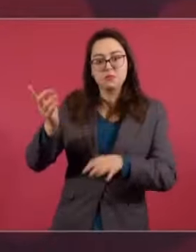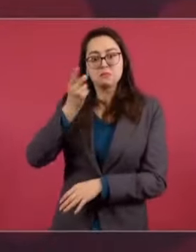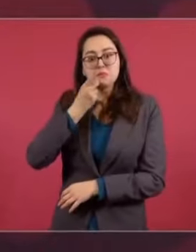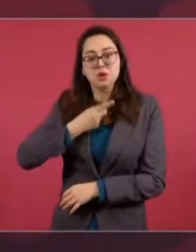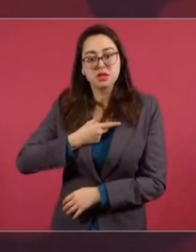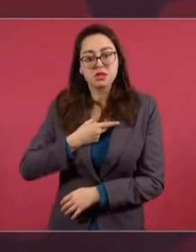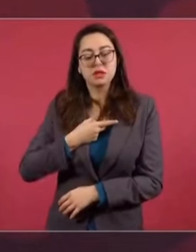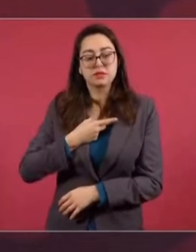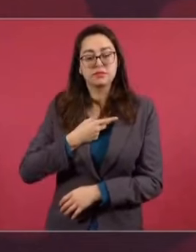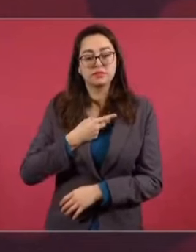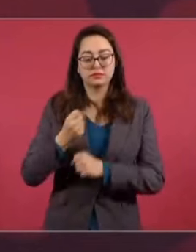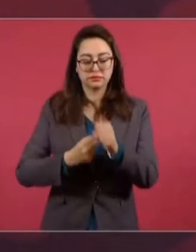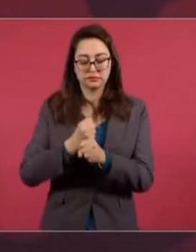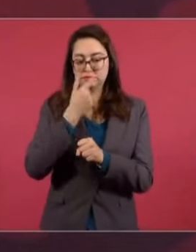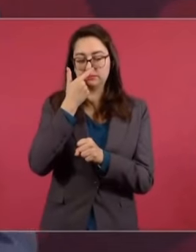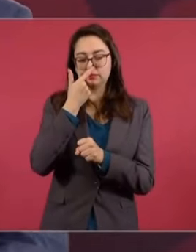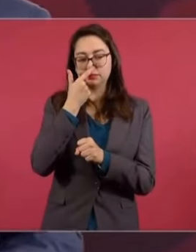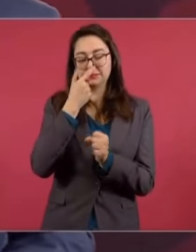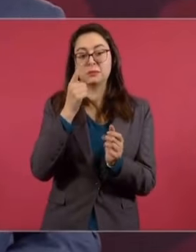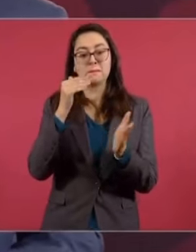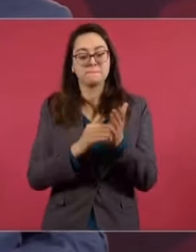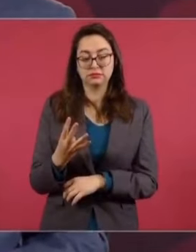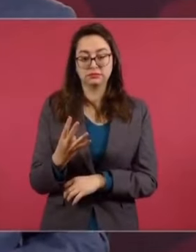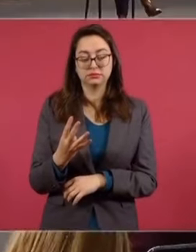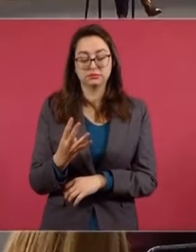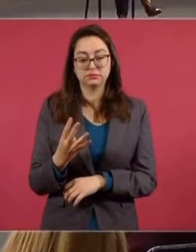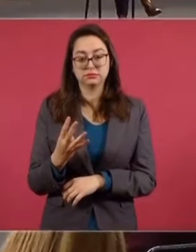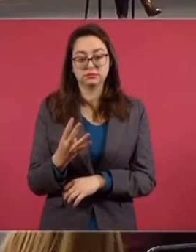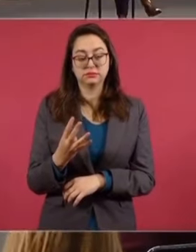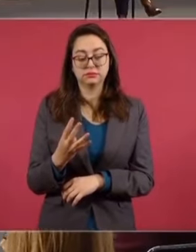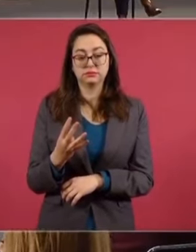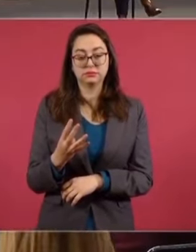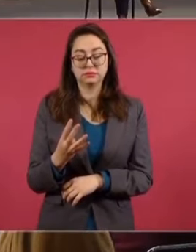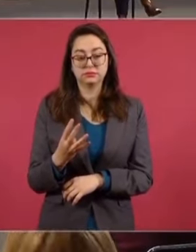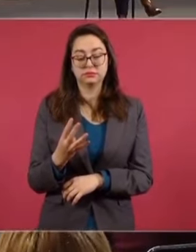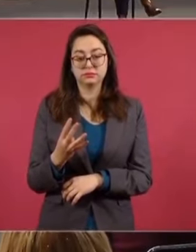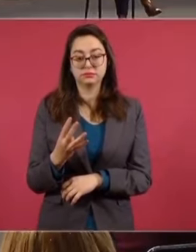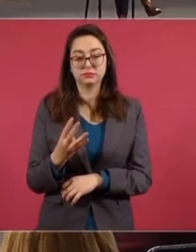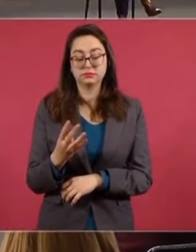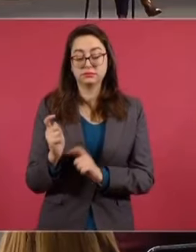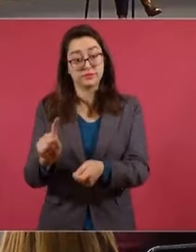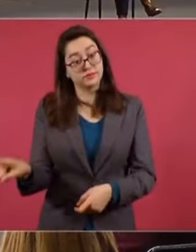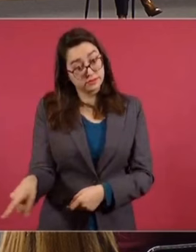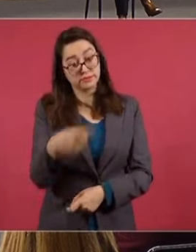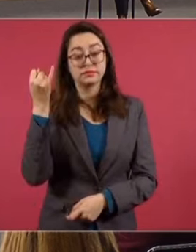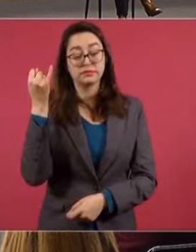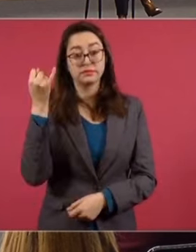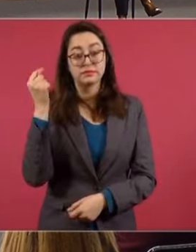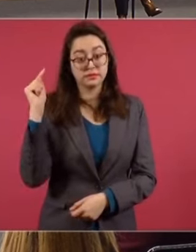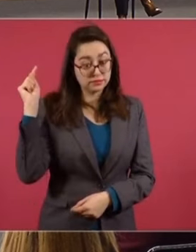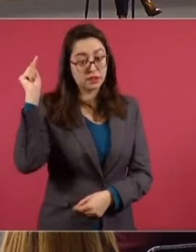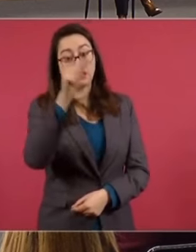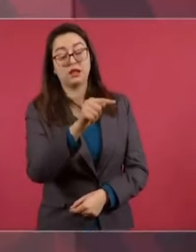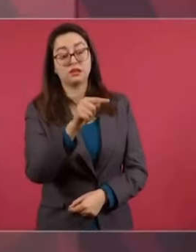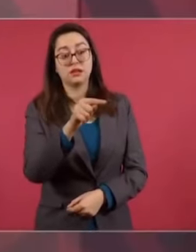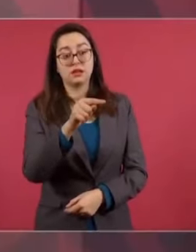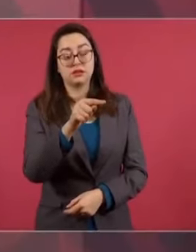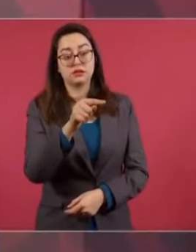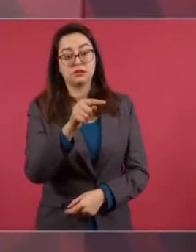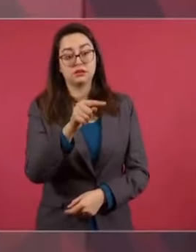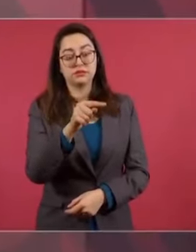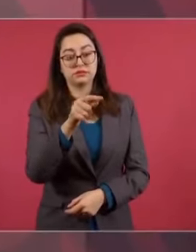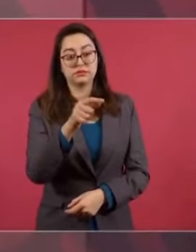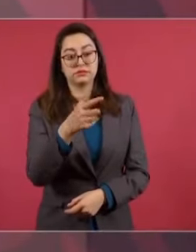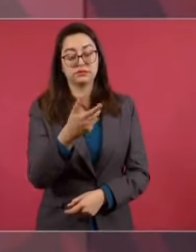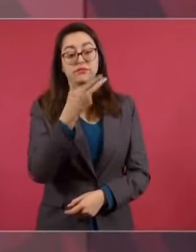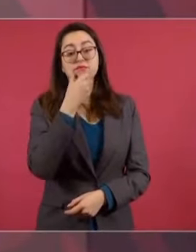había, en 1994, había sido comisionado para liberar